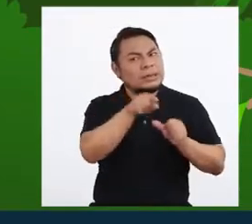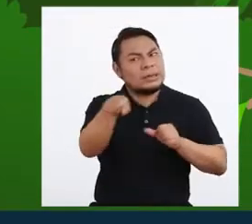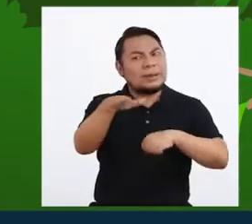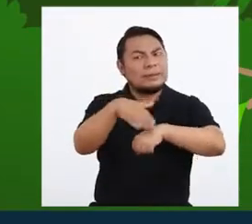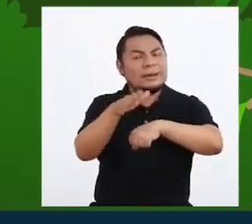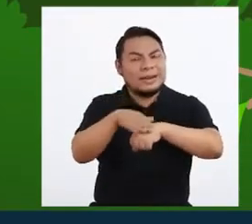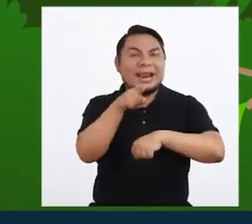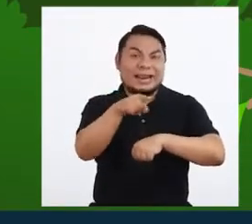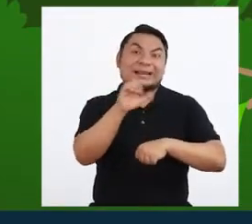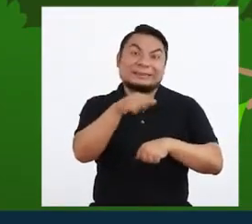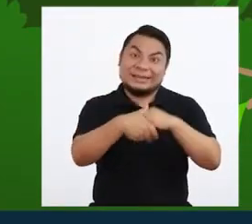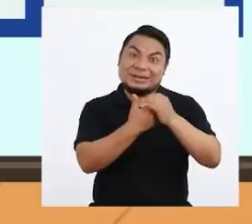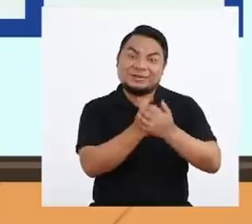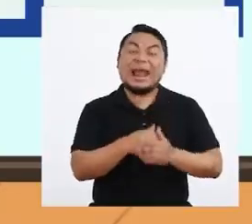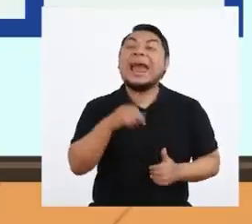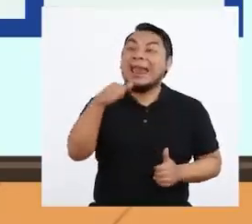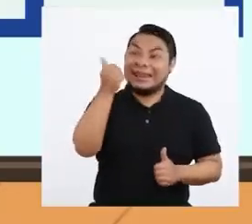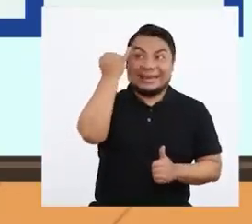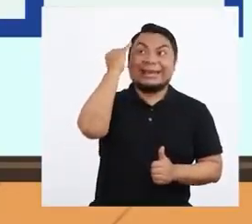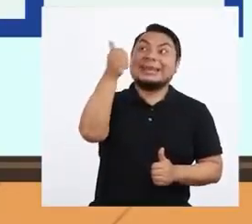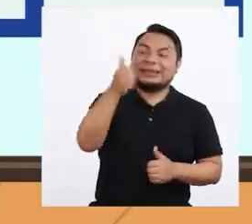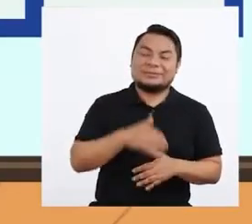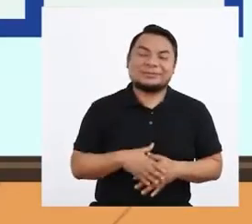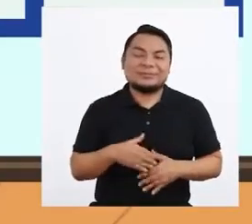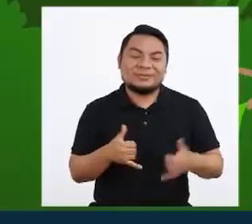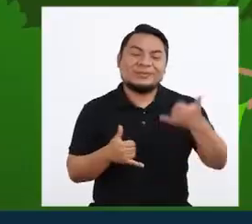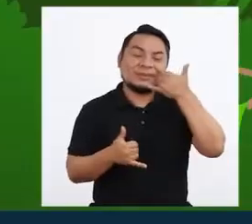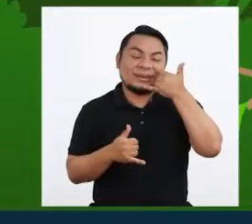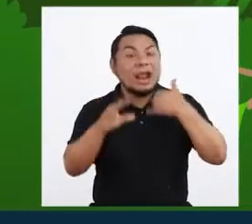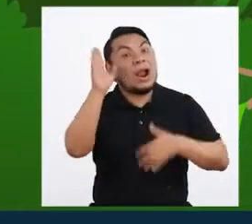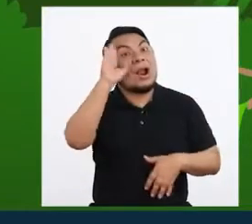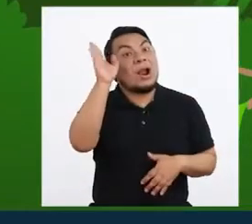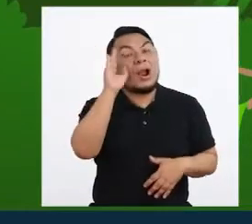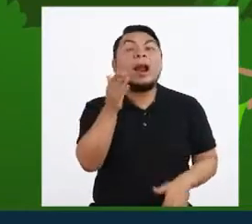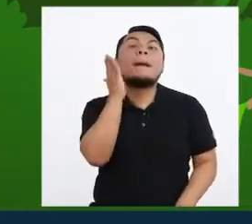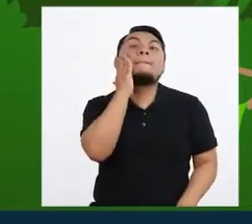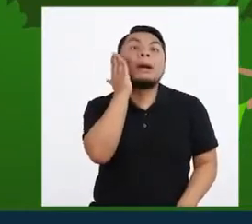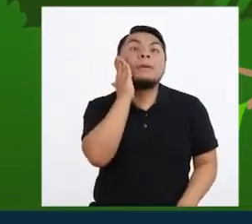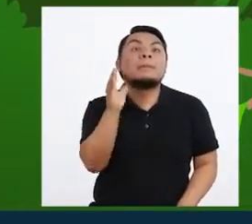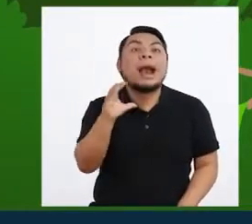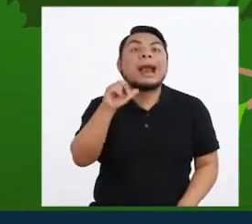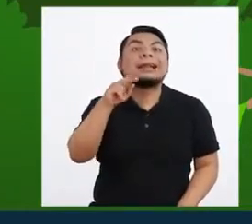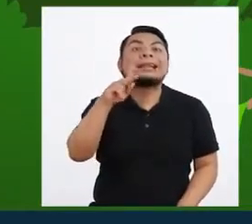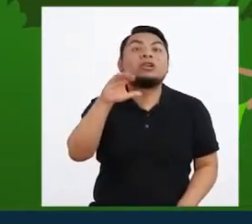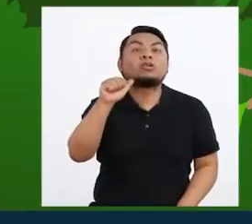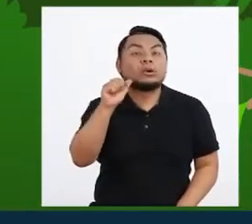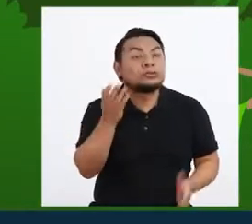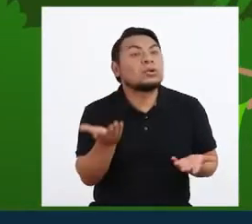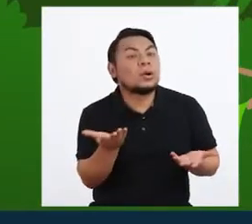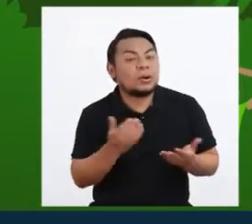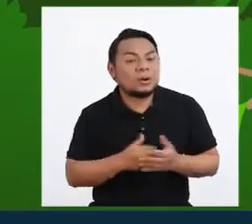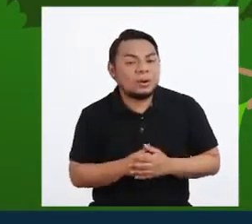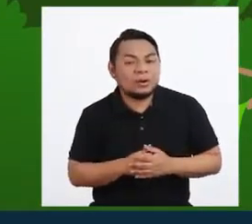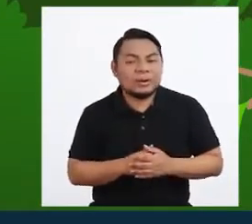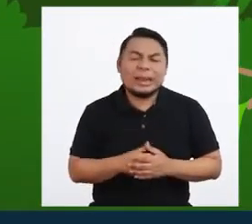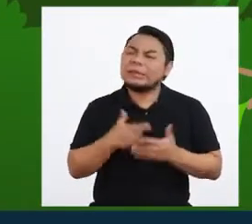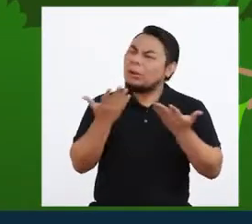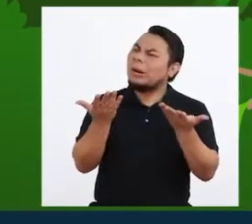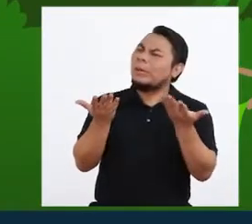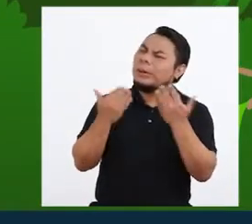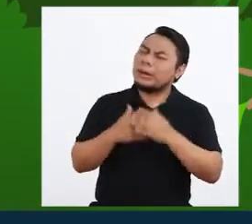que le haga recordar? ¡Excelente idea! ¿Hola? ¿Hablo con la mamá de Carlitos?